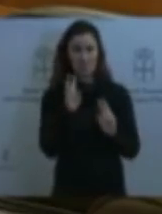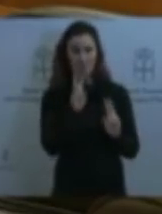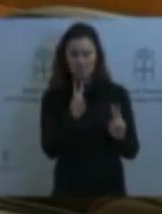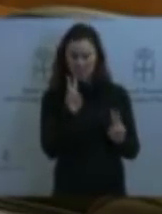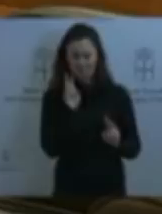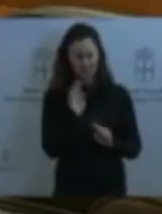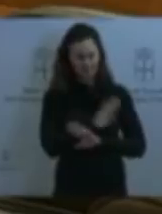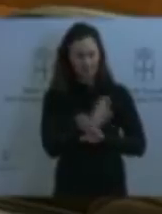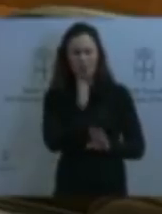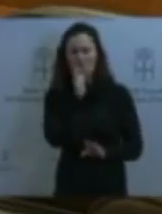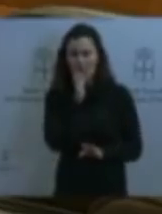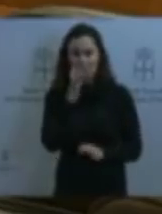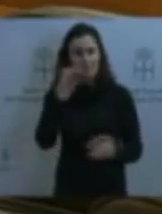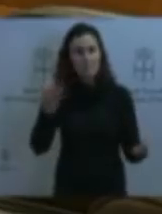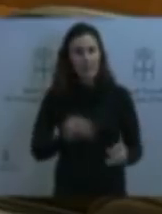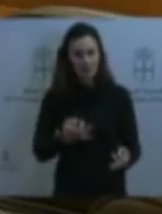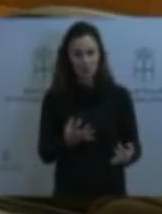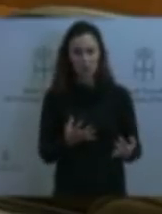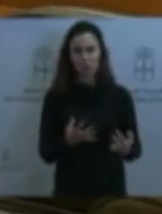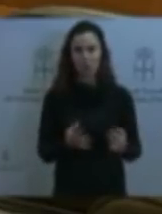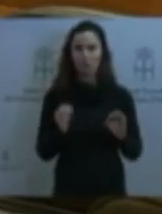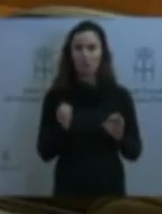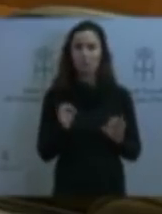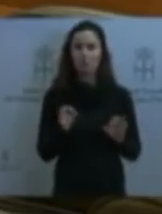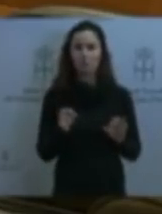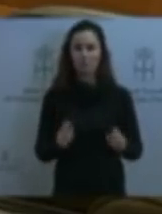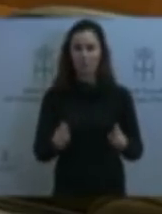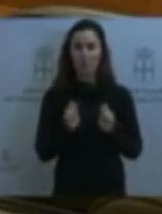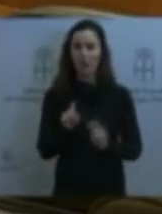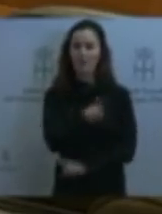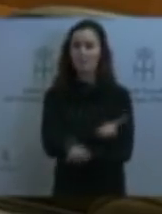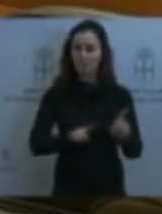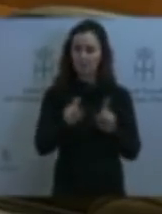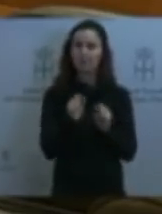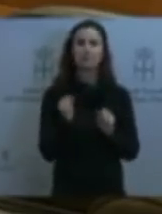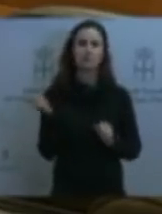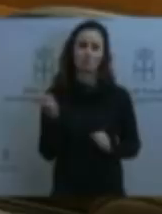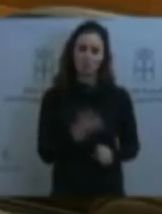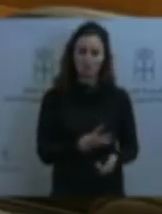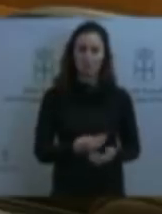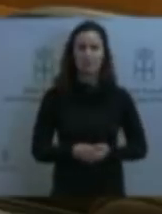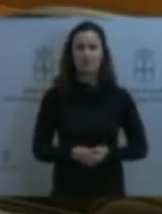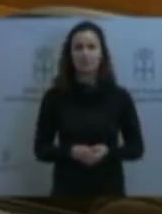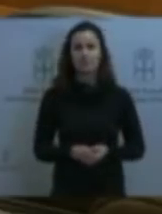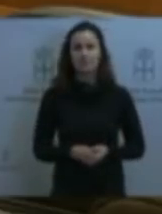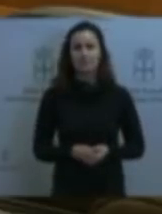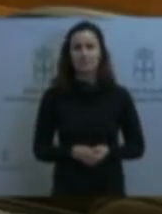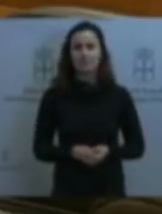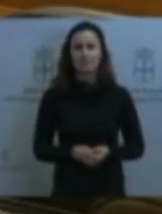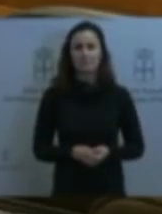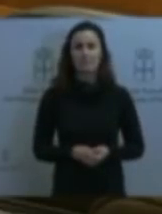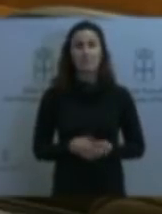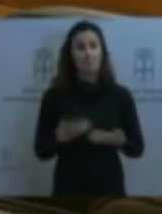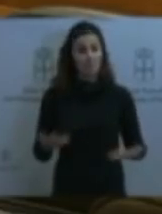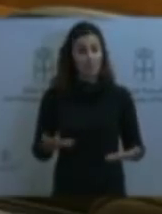generaba incidencias abundantes. Ya cuando por fin se acometió la